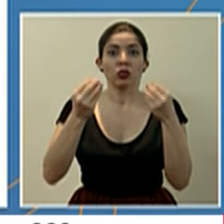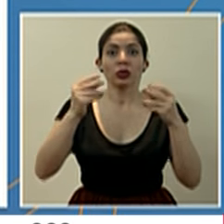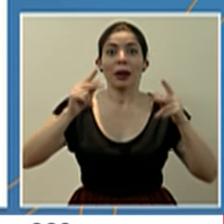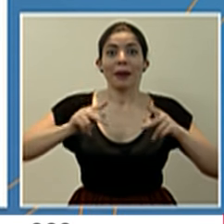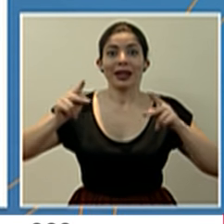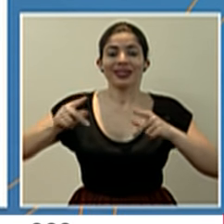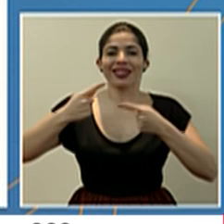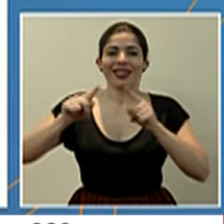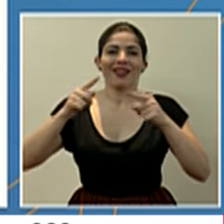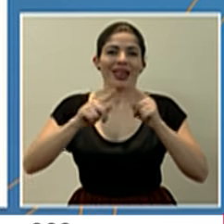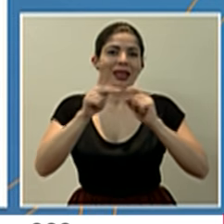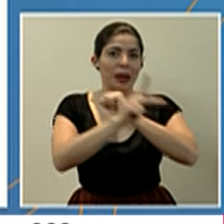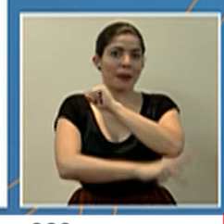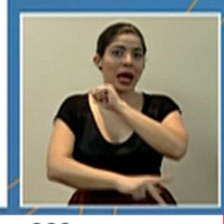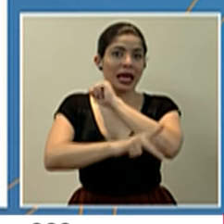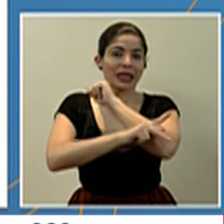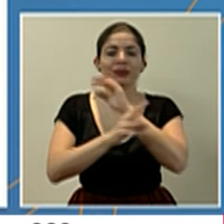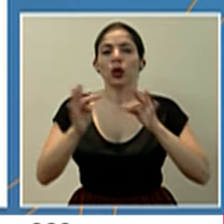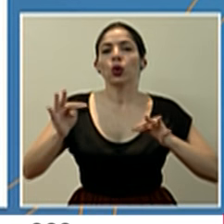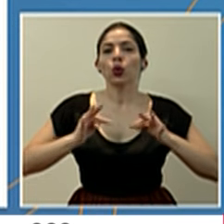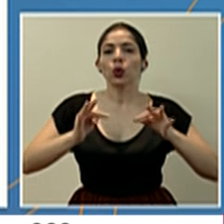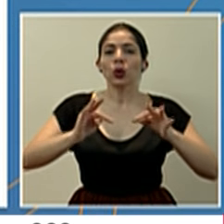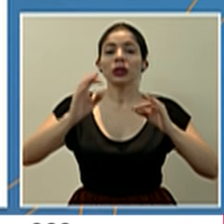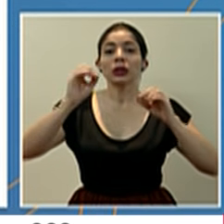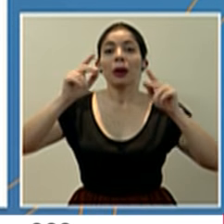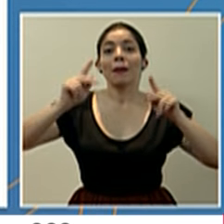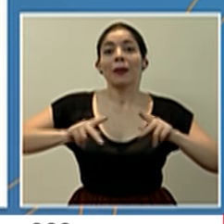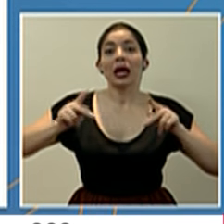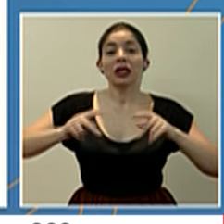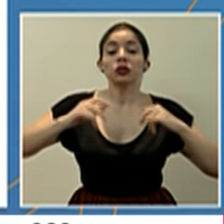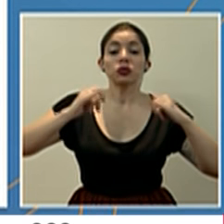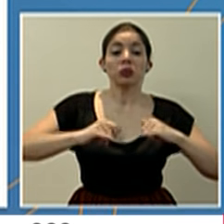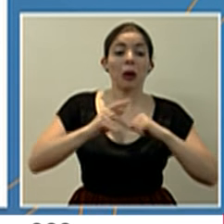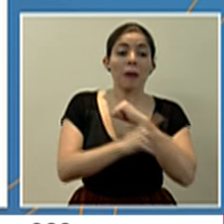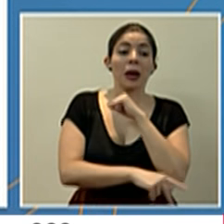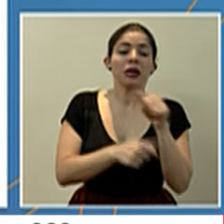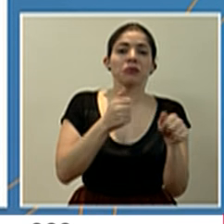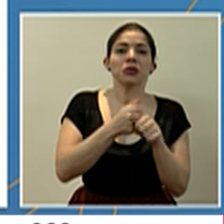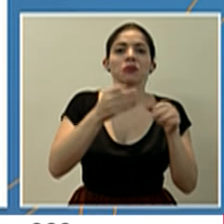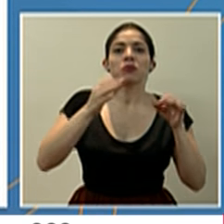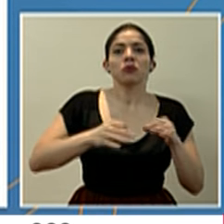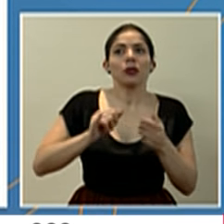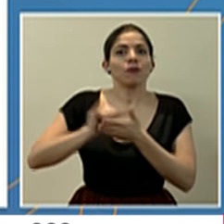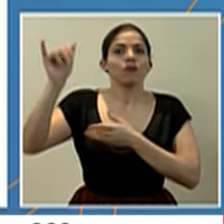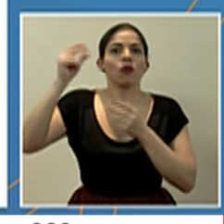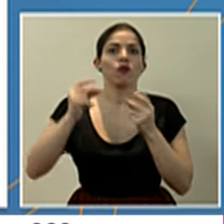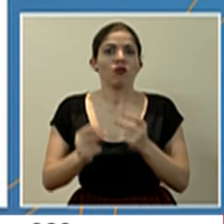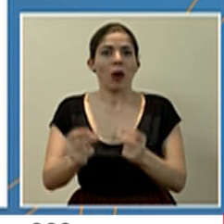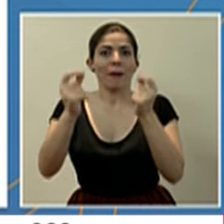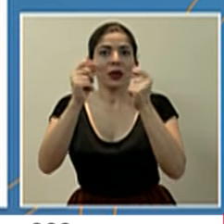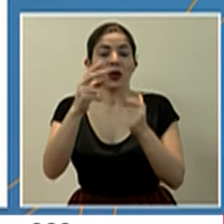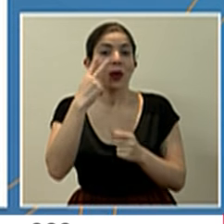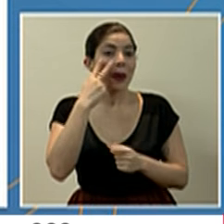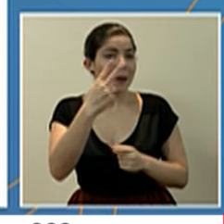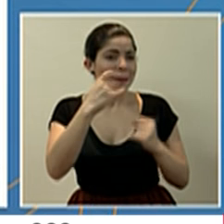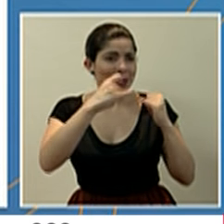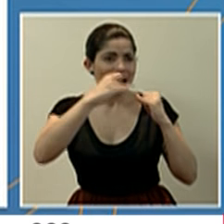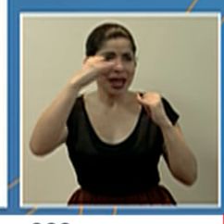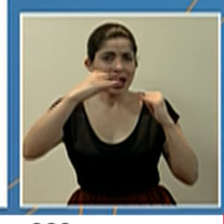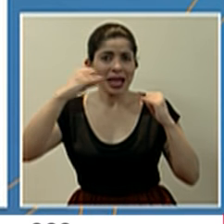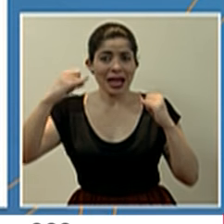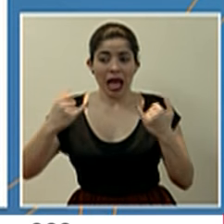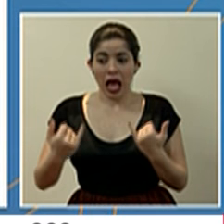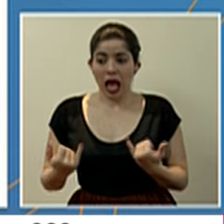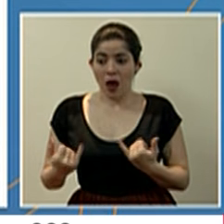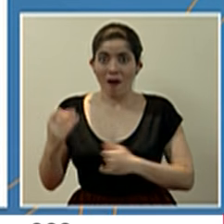de diversas nacionalidades, turistas o personas que estaban de paso en el país, pues decidieron salir rápidamente. Y como ustedes pueden ver en la línea, ya en